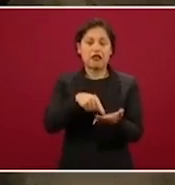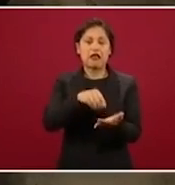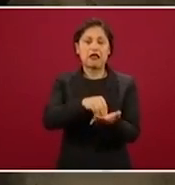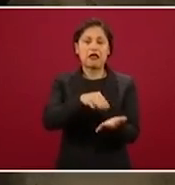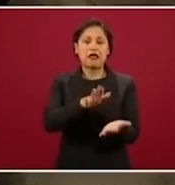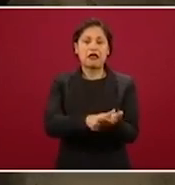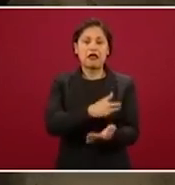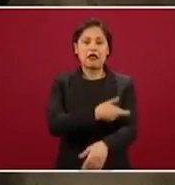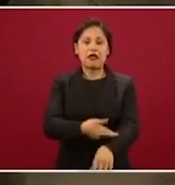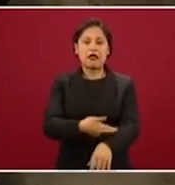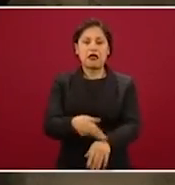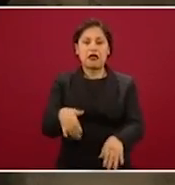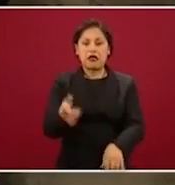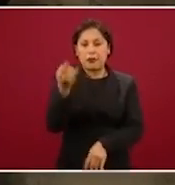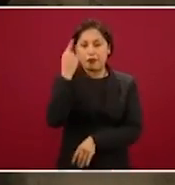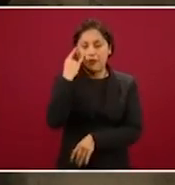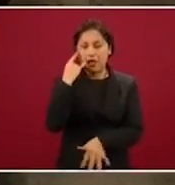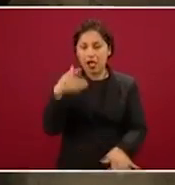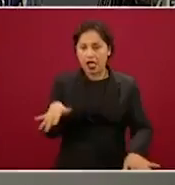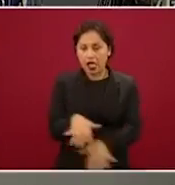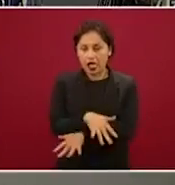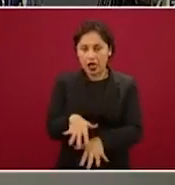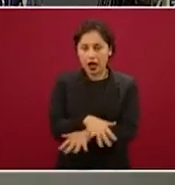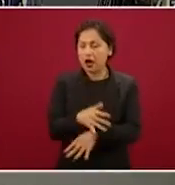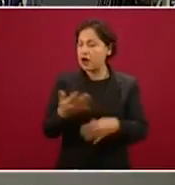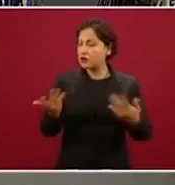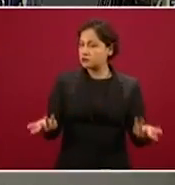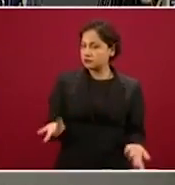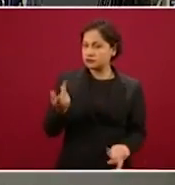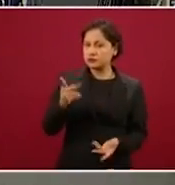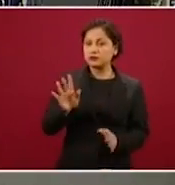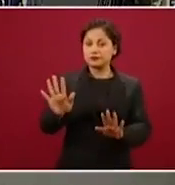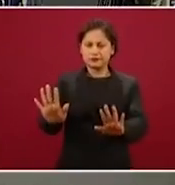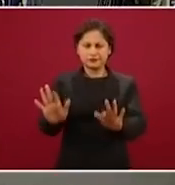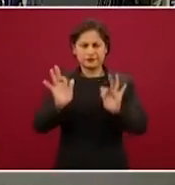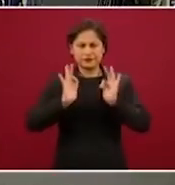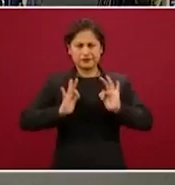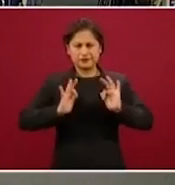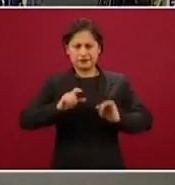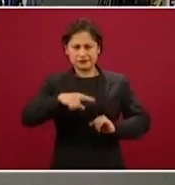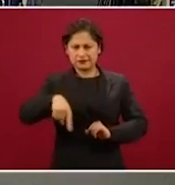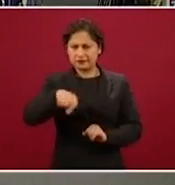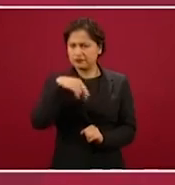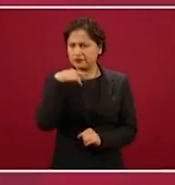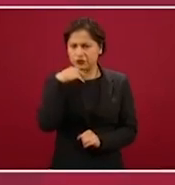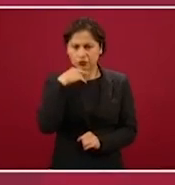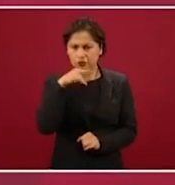la calidad las medicinas. Nosotros no podemos hacer lo que hacían antes, ¿no? Que